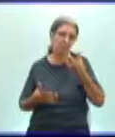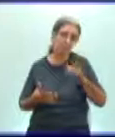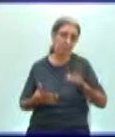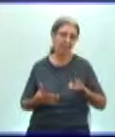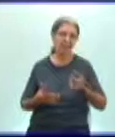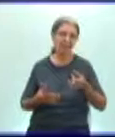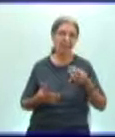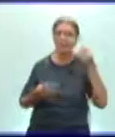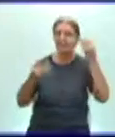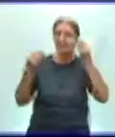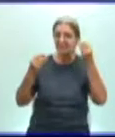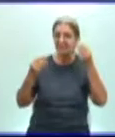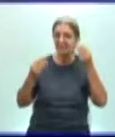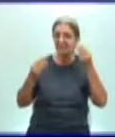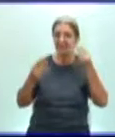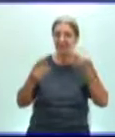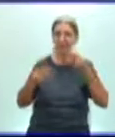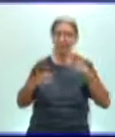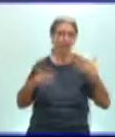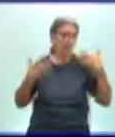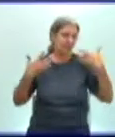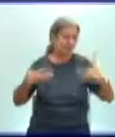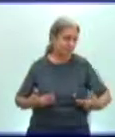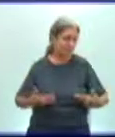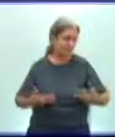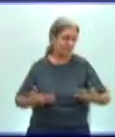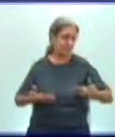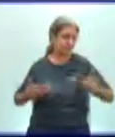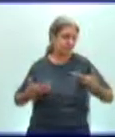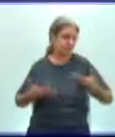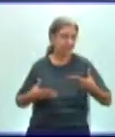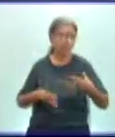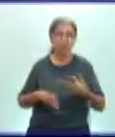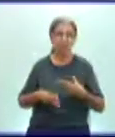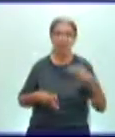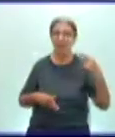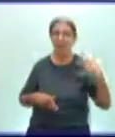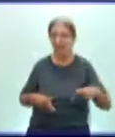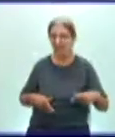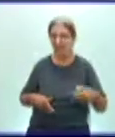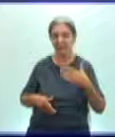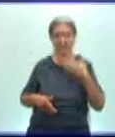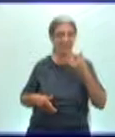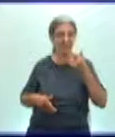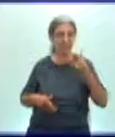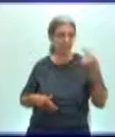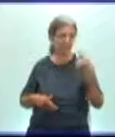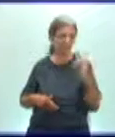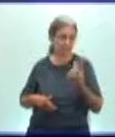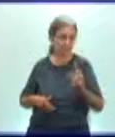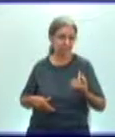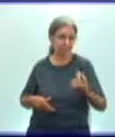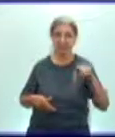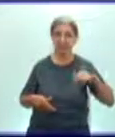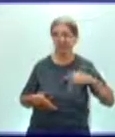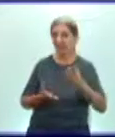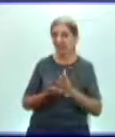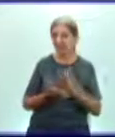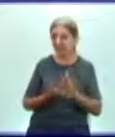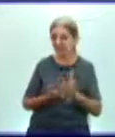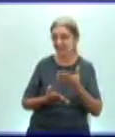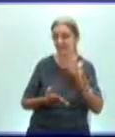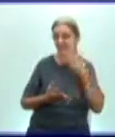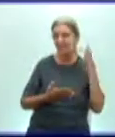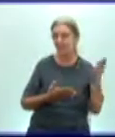mejorar nuestra actitud. Por tanto, nuestra clase hoy va a ser referida a esto. Y en ella le estamos dando la bienvenida a